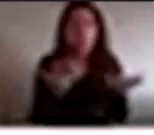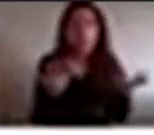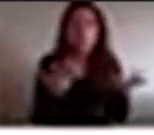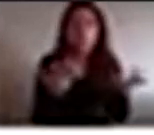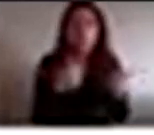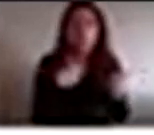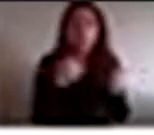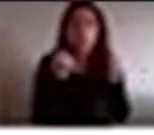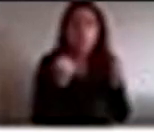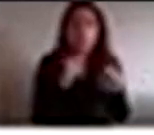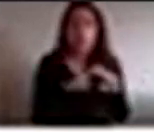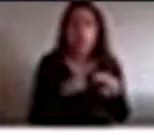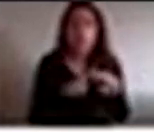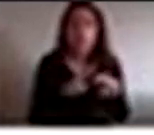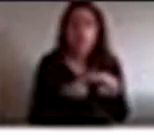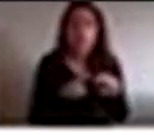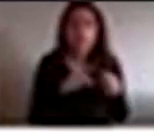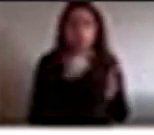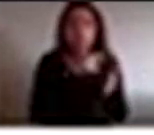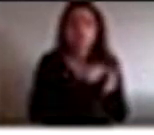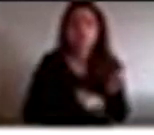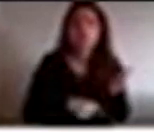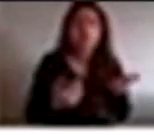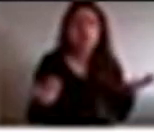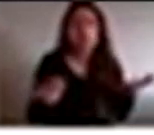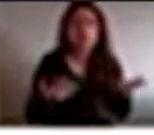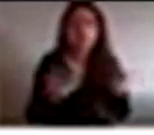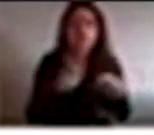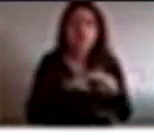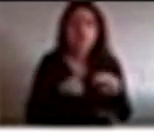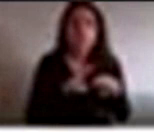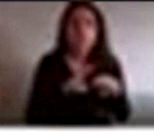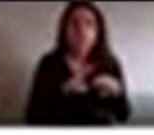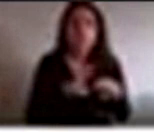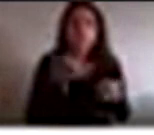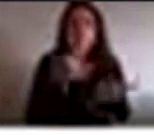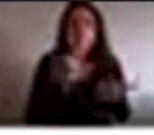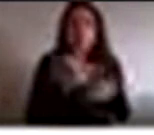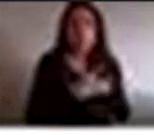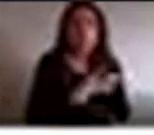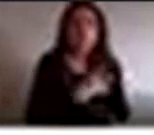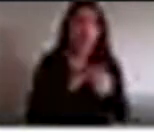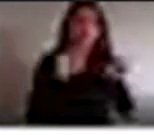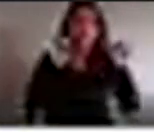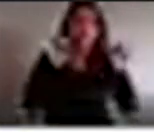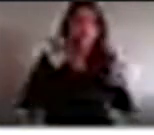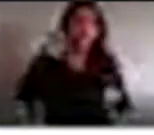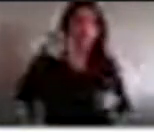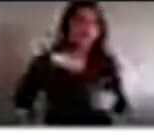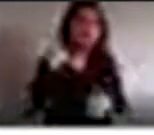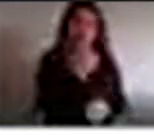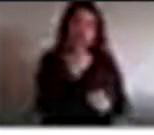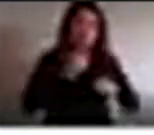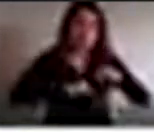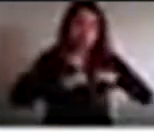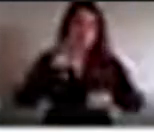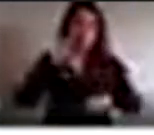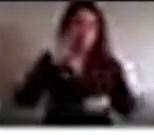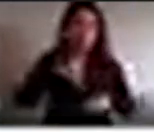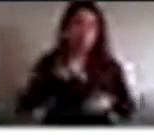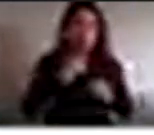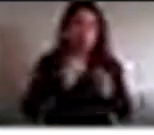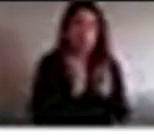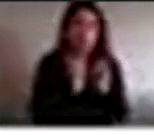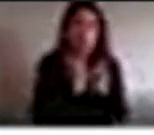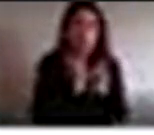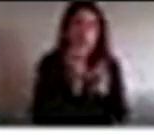los contratos? ¿O va a haber un formato? Ese es como, porque sabemos que hay que informar, pero el cómo. Esa es la pregunta más que